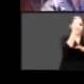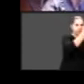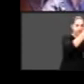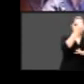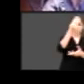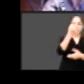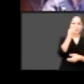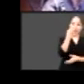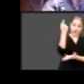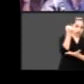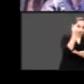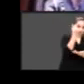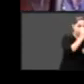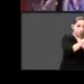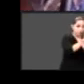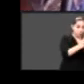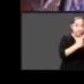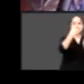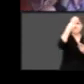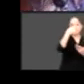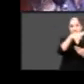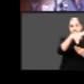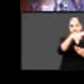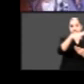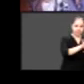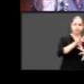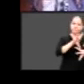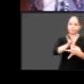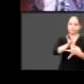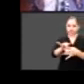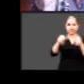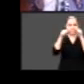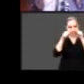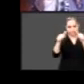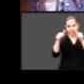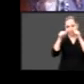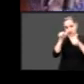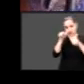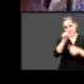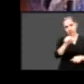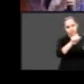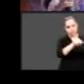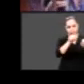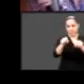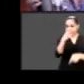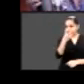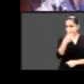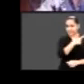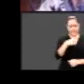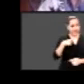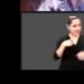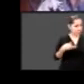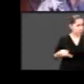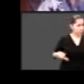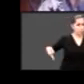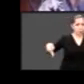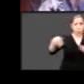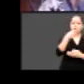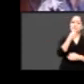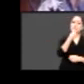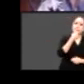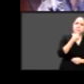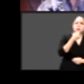relacionadas con las atenciones con esa ruta integral a la que deben tener acceso todas las niñas y todos los niños sin importar el